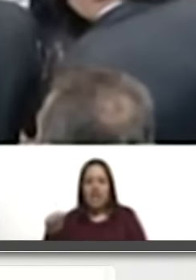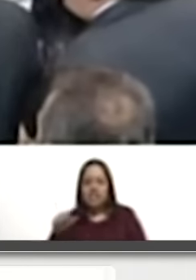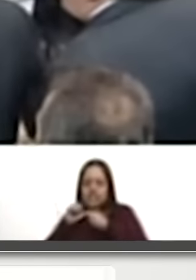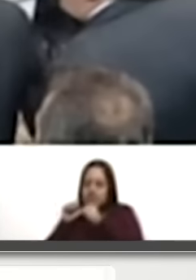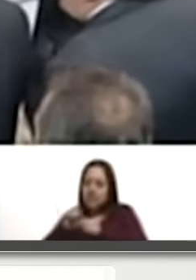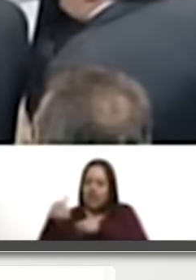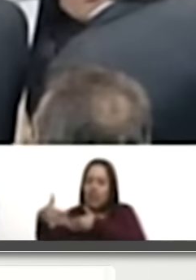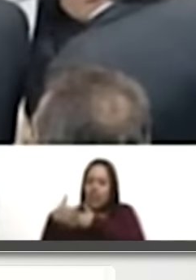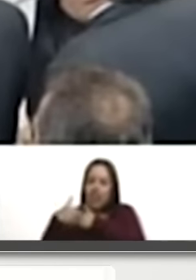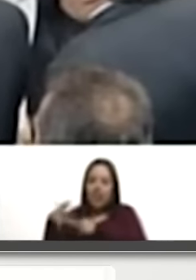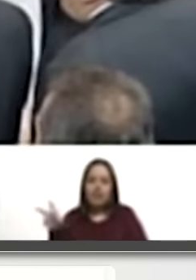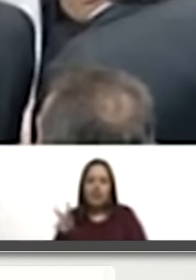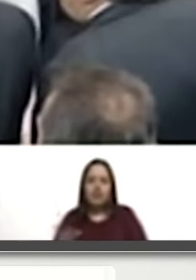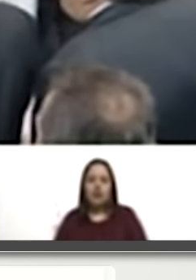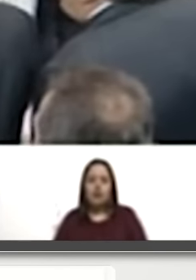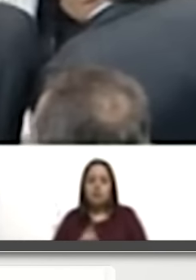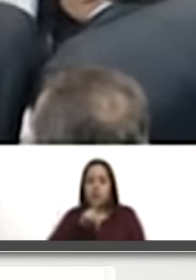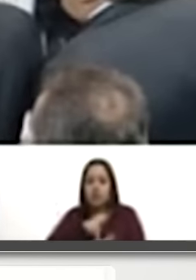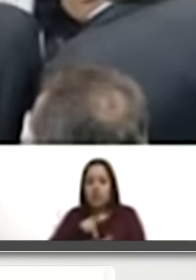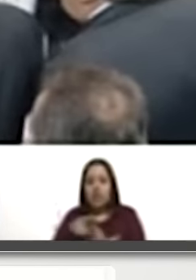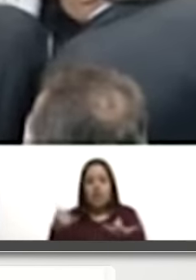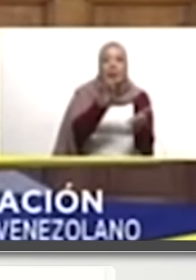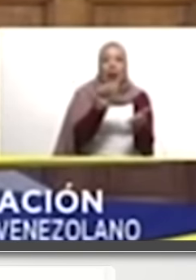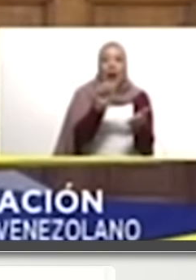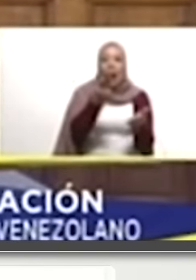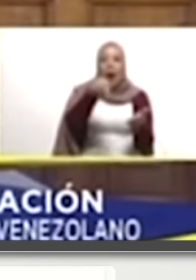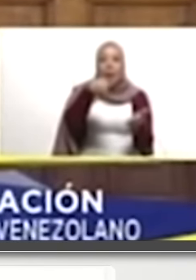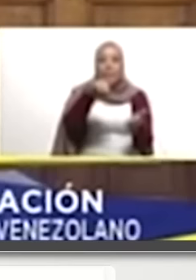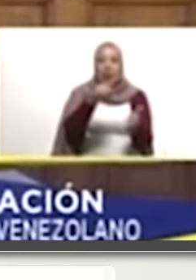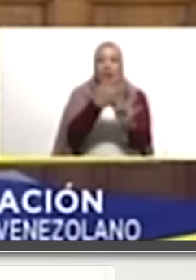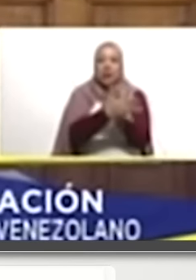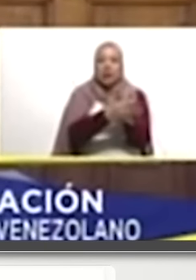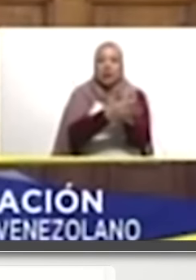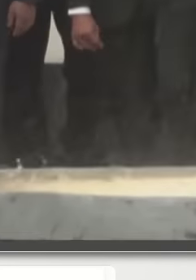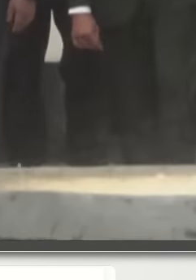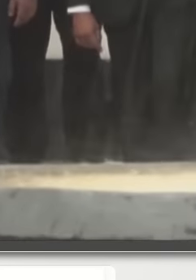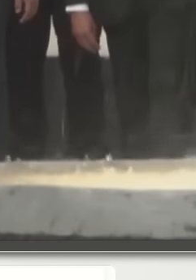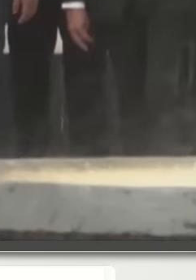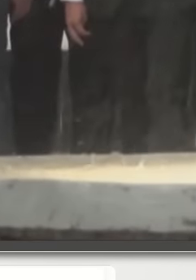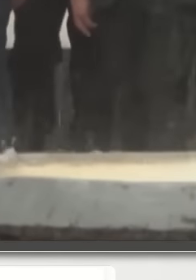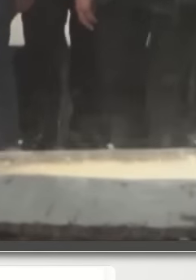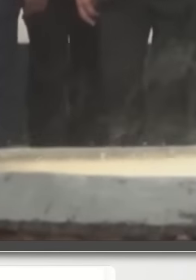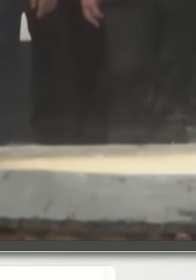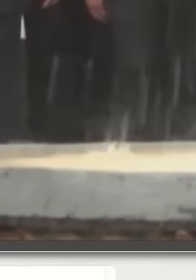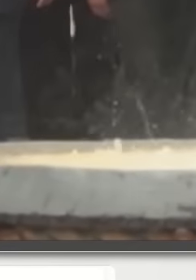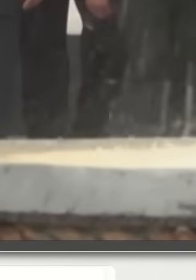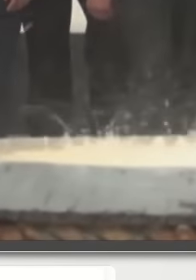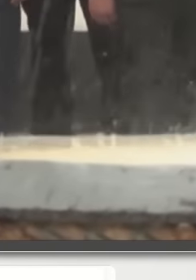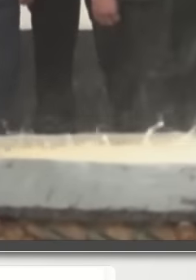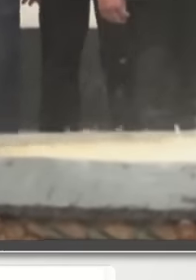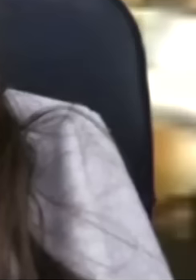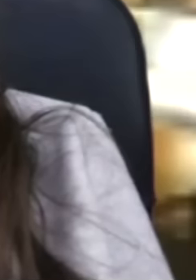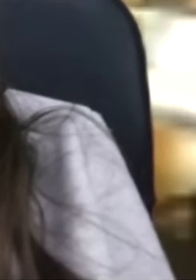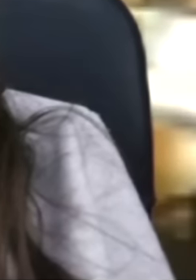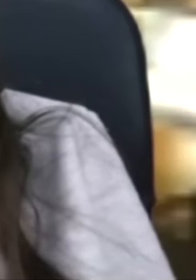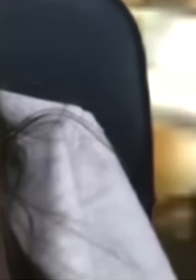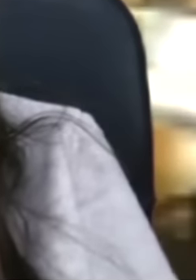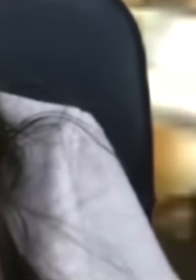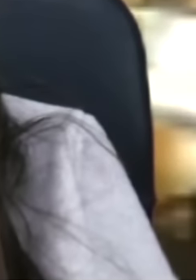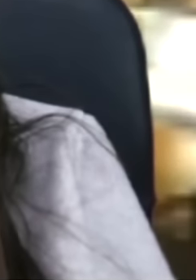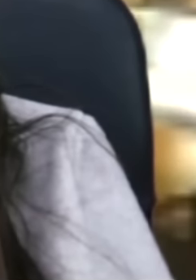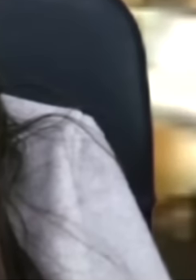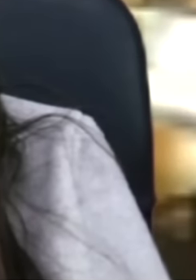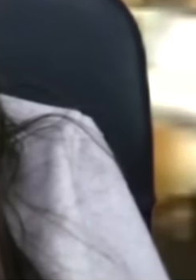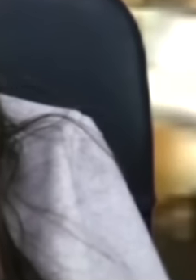mar gente tirándose a la selva Sencillamente escapando de la brutal realidad que se vive en Venezuela Sebastiana y en